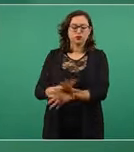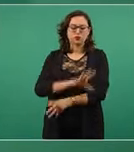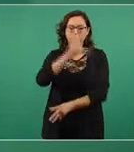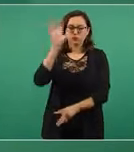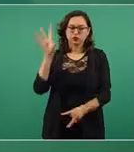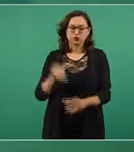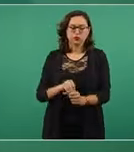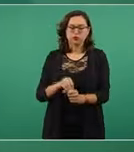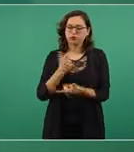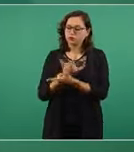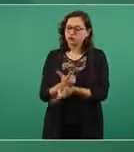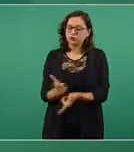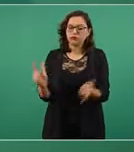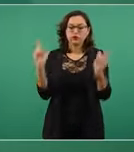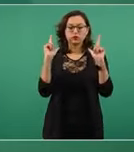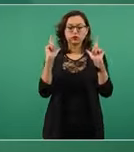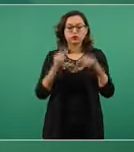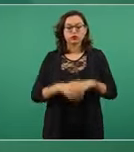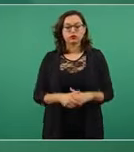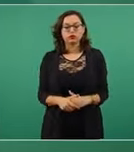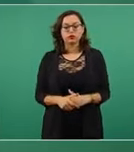sus libertades.